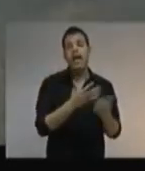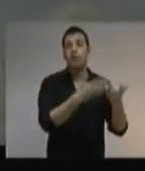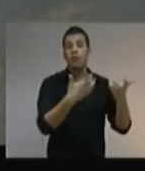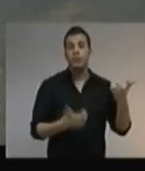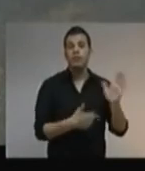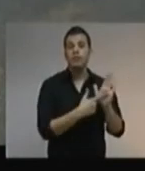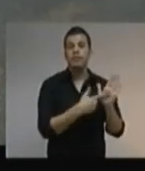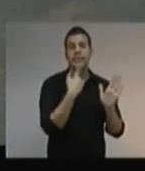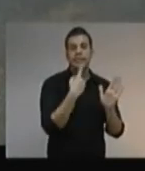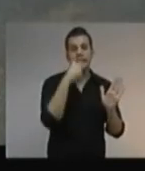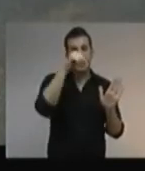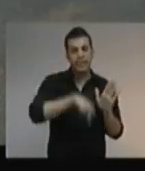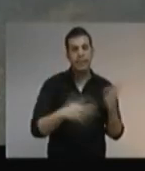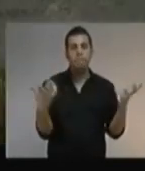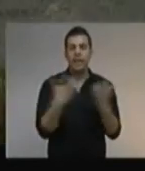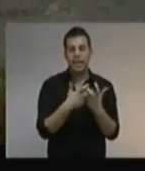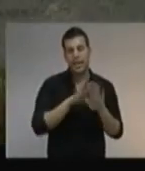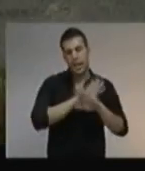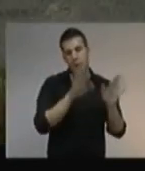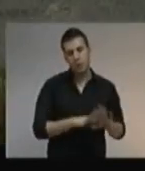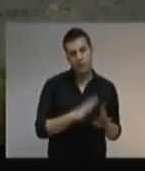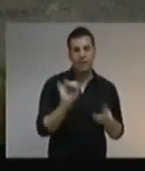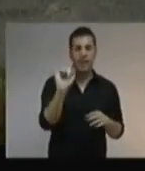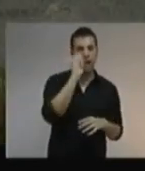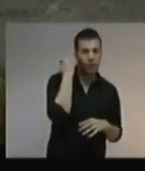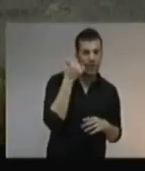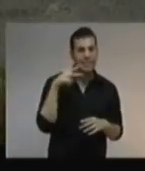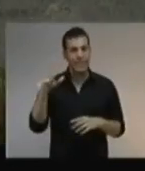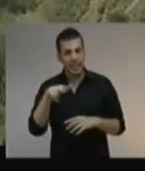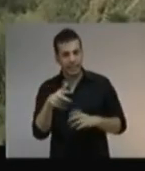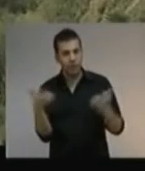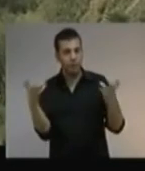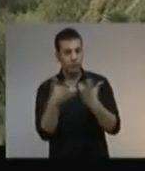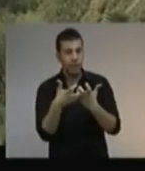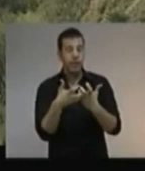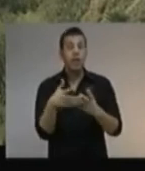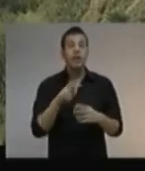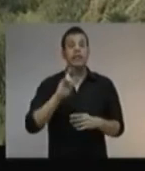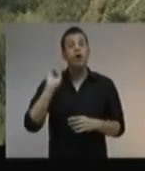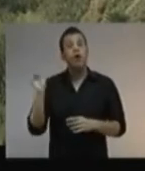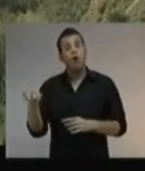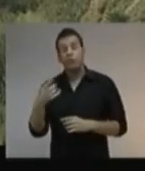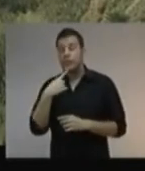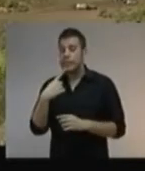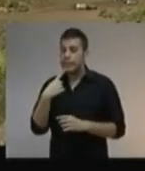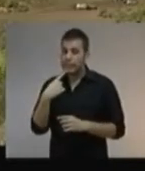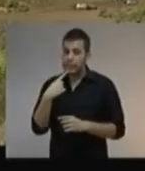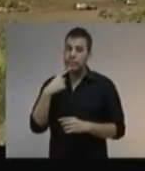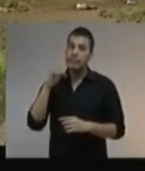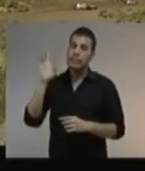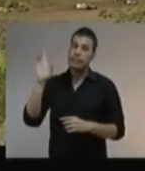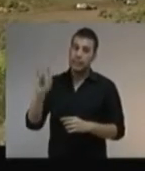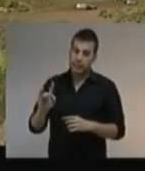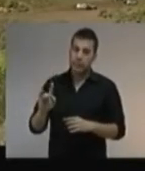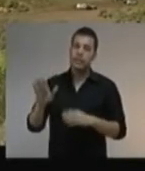aquí se celebró la última batalla entre aborígenes y castellanos y hay otros autores que indican que sí, que es en la